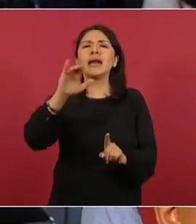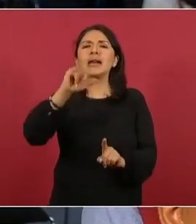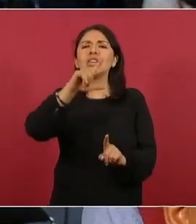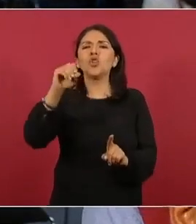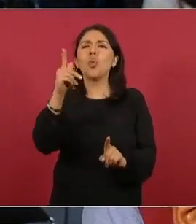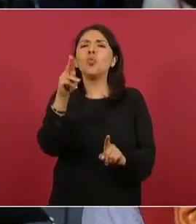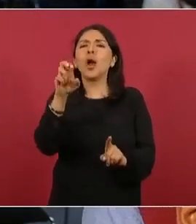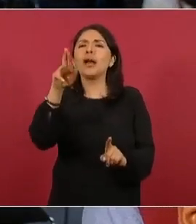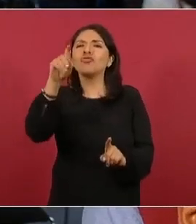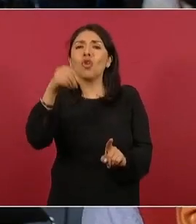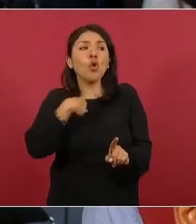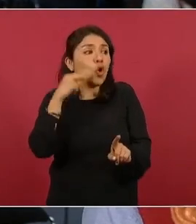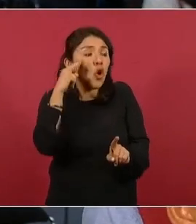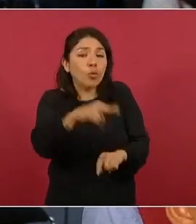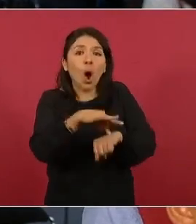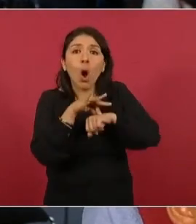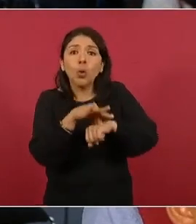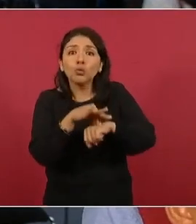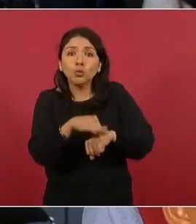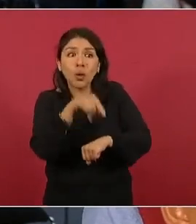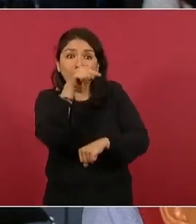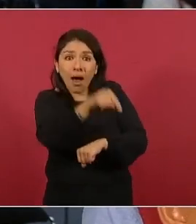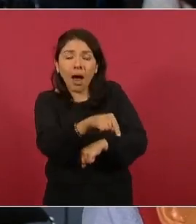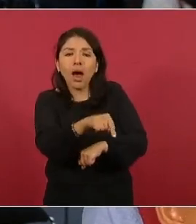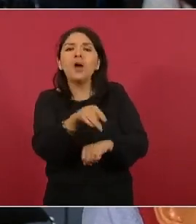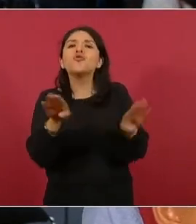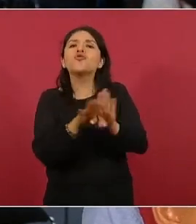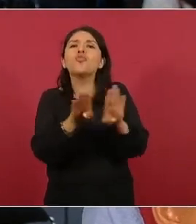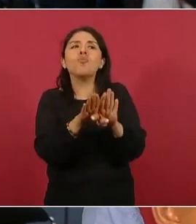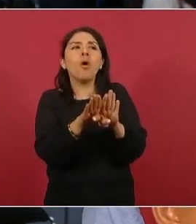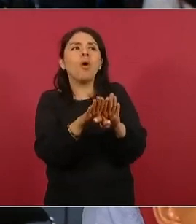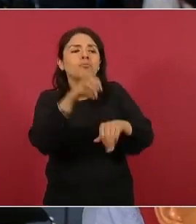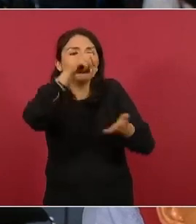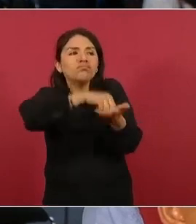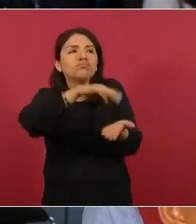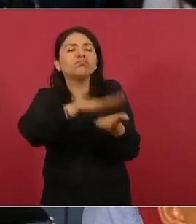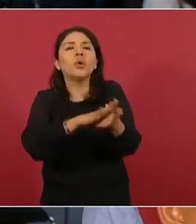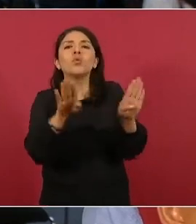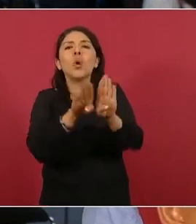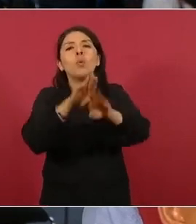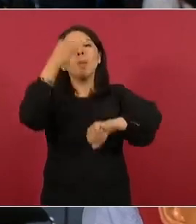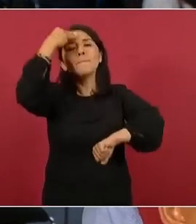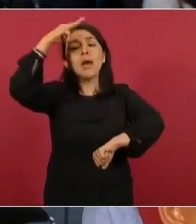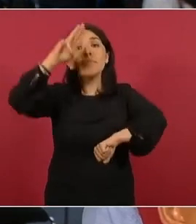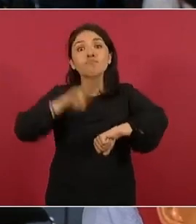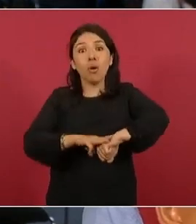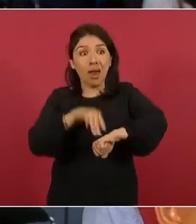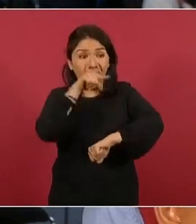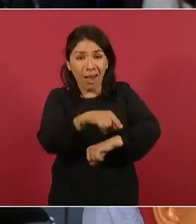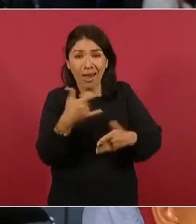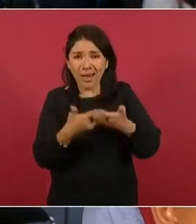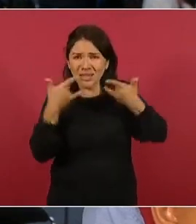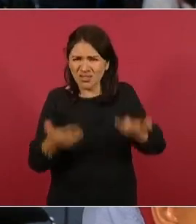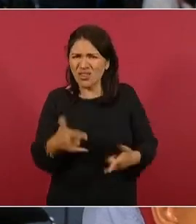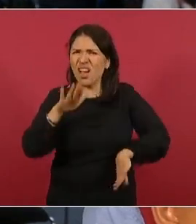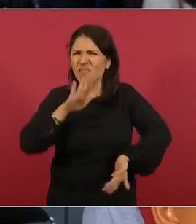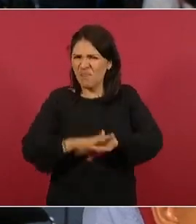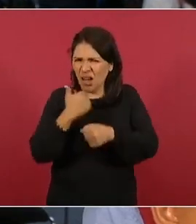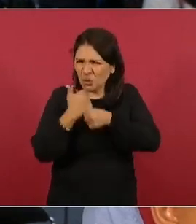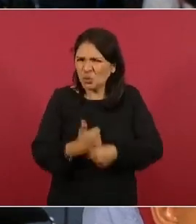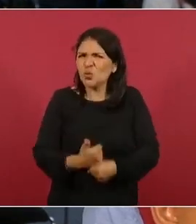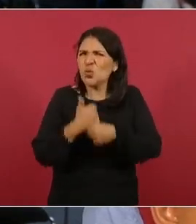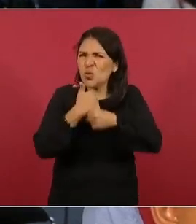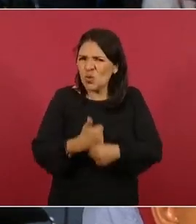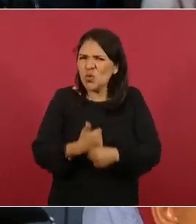lo vi, lo tienen como memoria, pero fue una historia trágica.